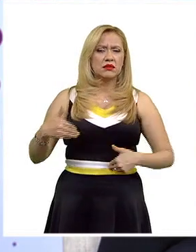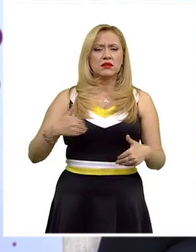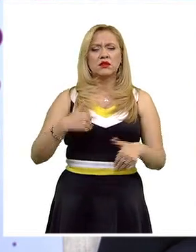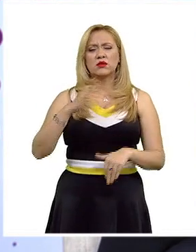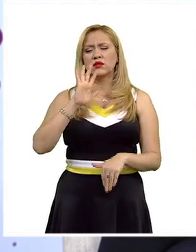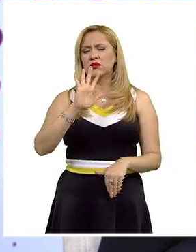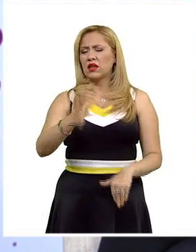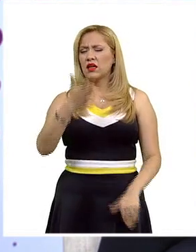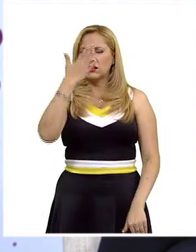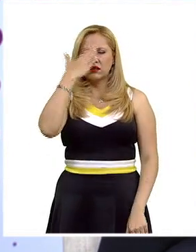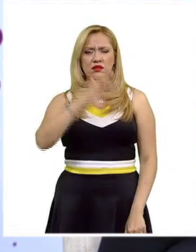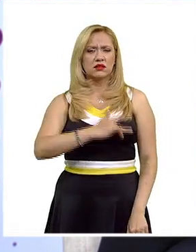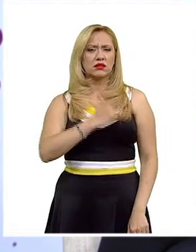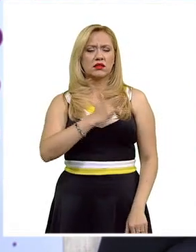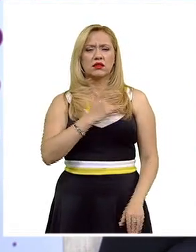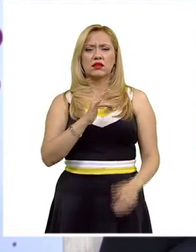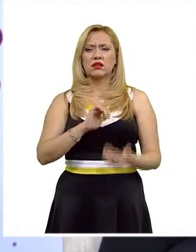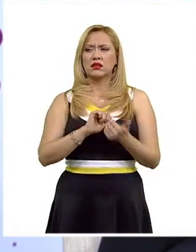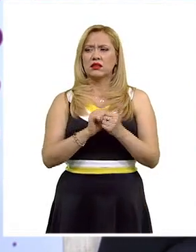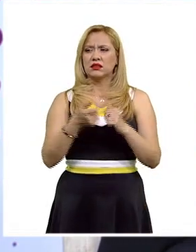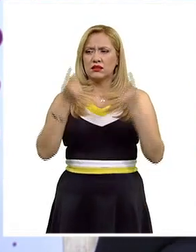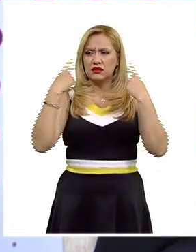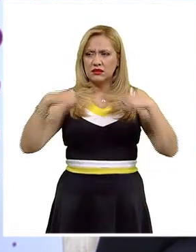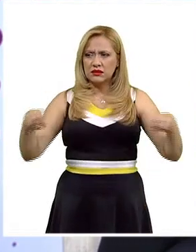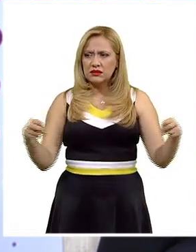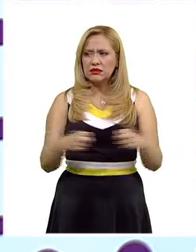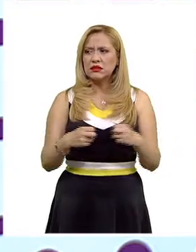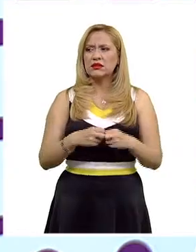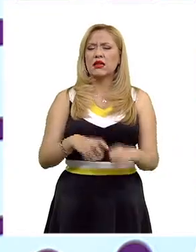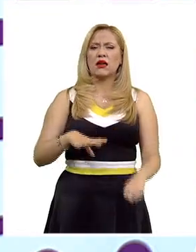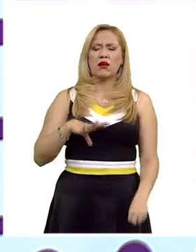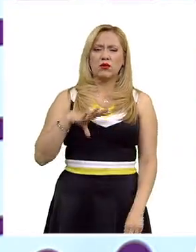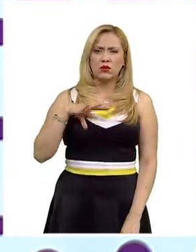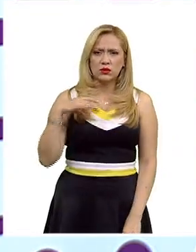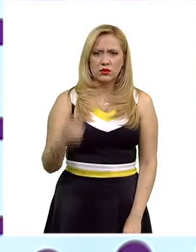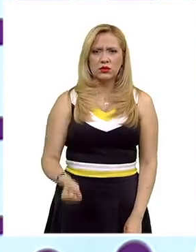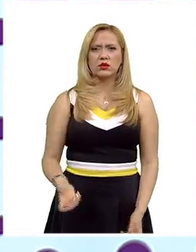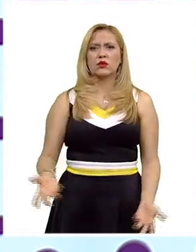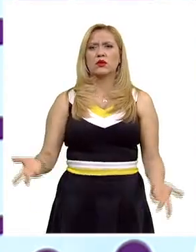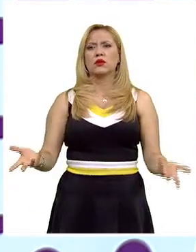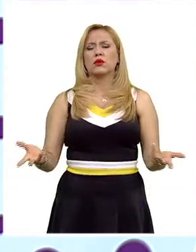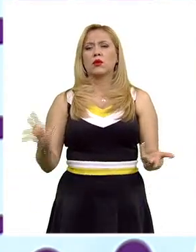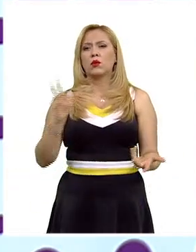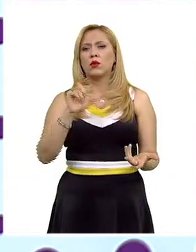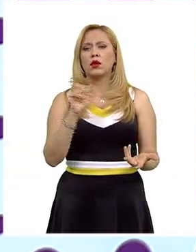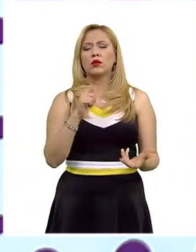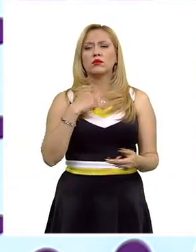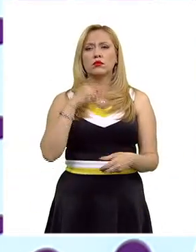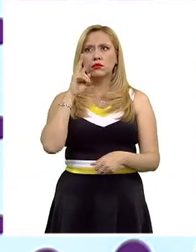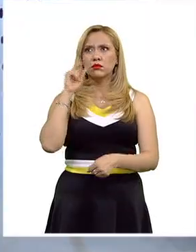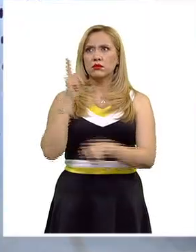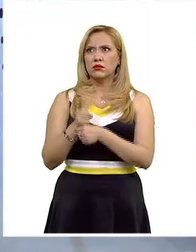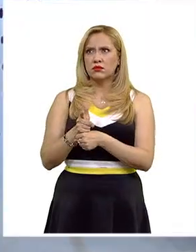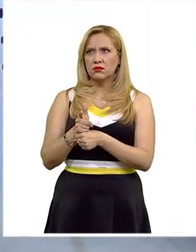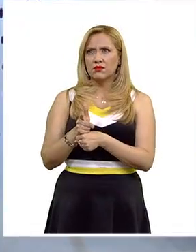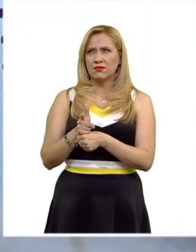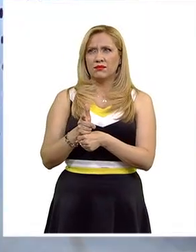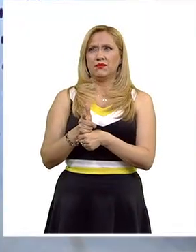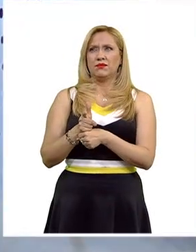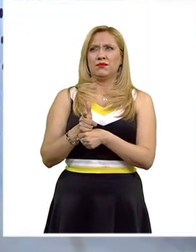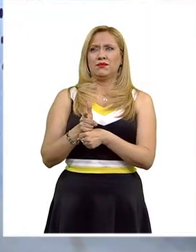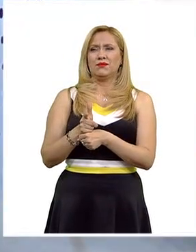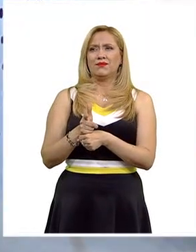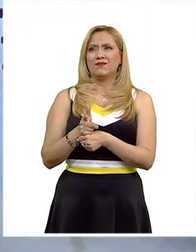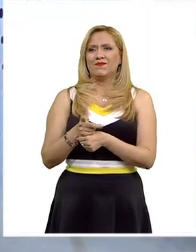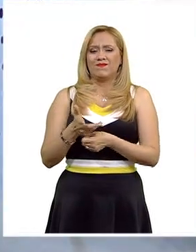el estrés que va generando esta situación, este abuso, desde el momento en el que tú te das cuenta o que a veces no tienes